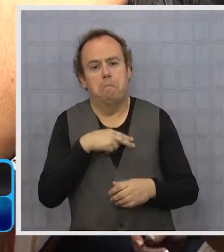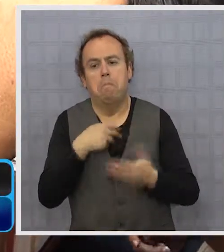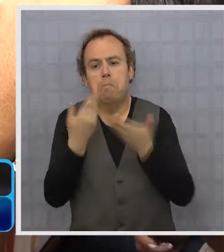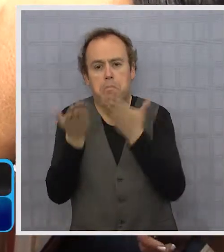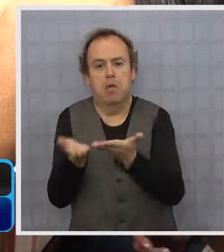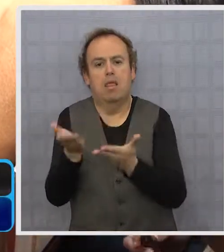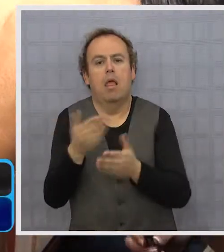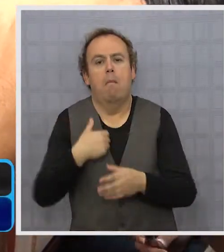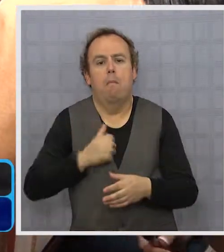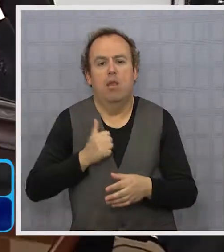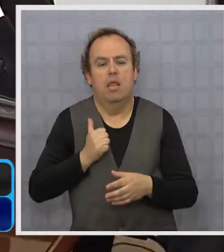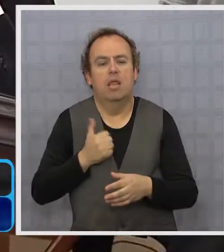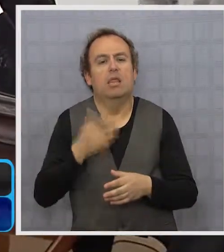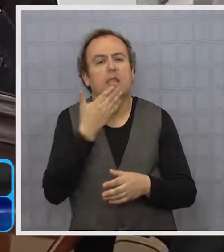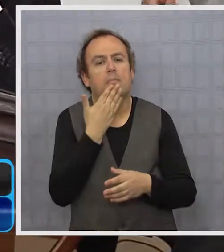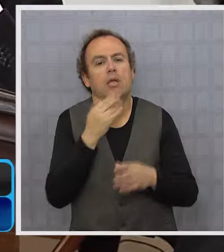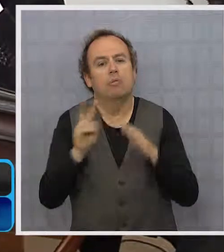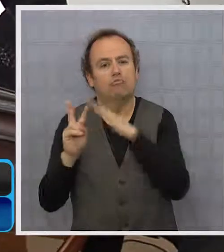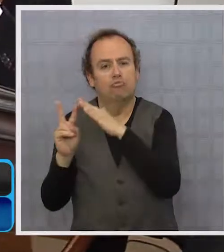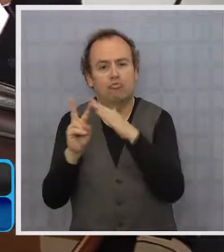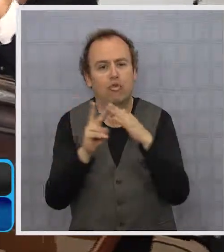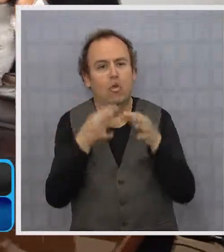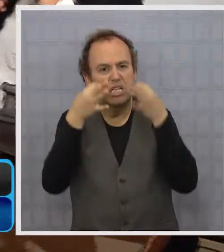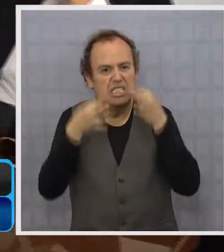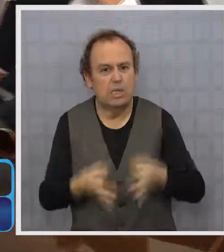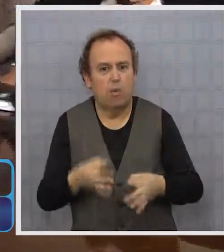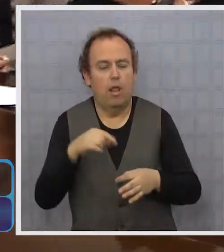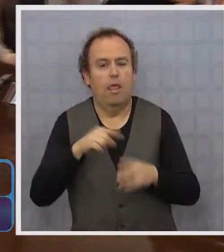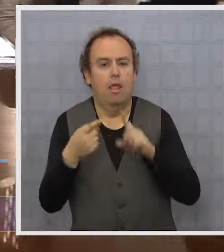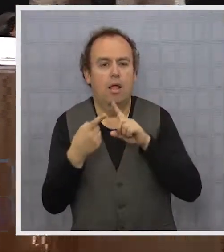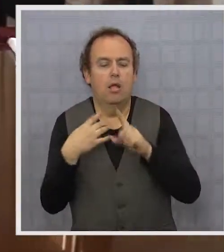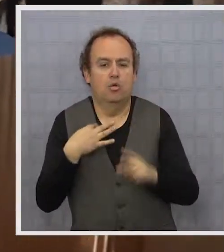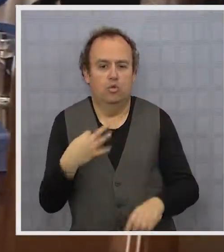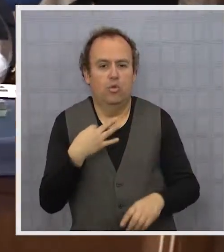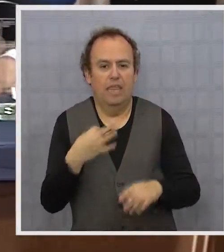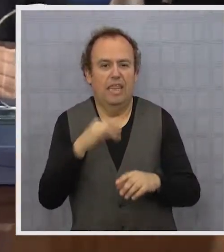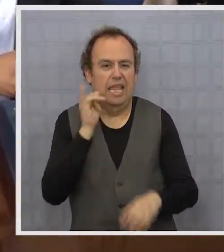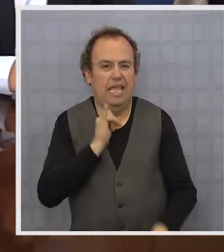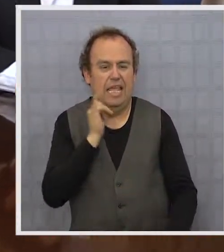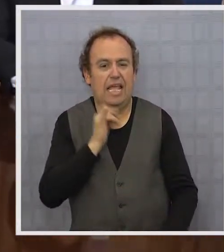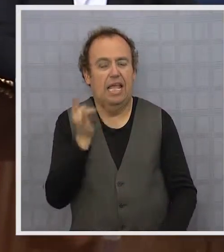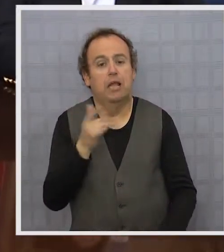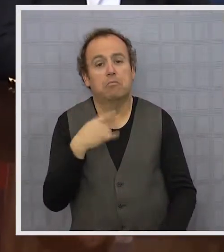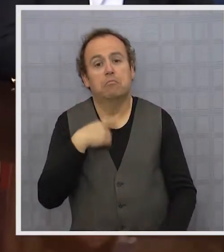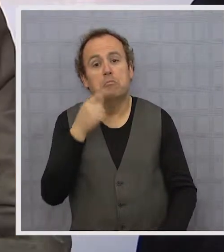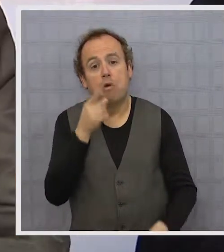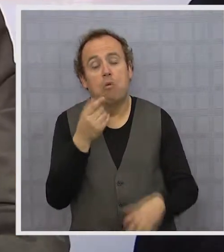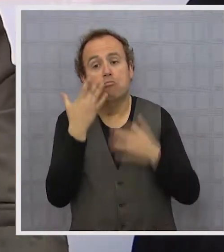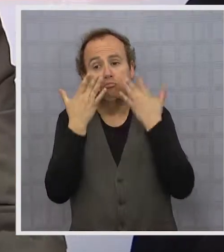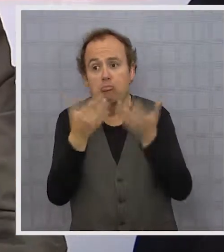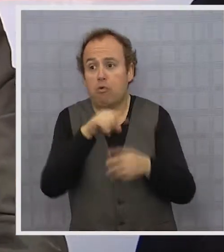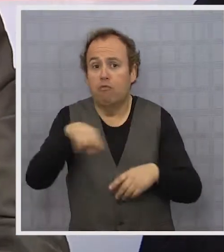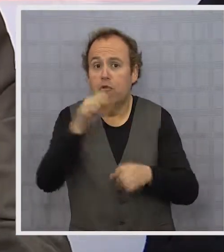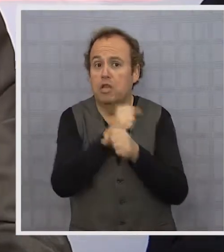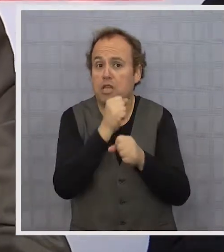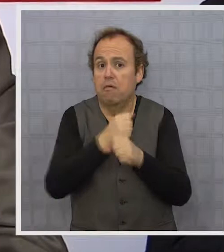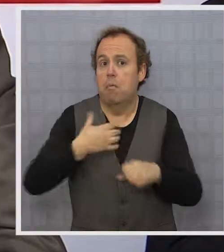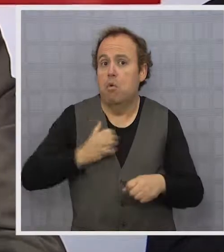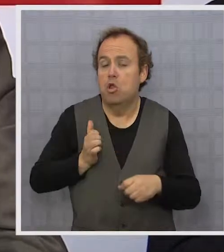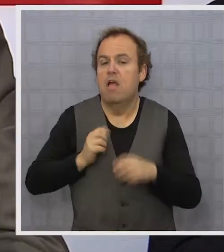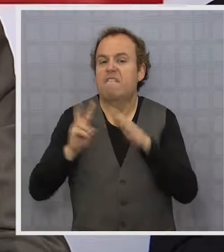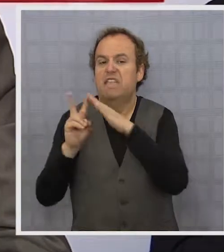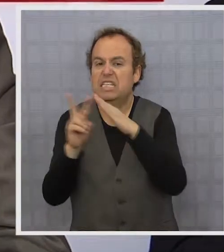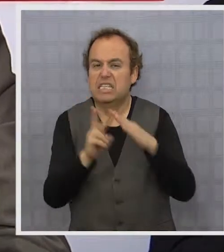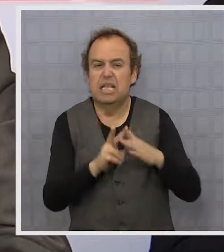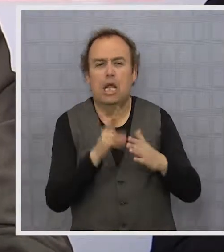y la agrupación de juntas de vecinos por la seguridad ciudadana de iquique rojas destacó el arduo trabajo que realizan la policía y los vecinos por